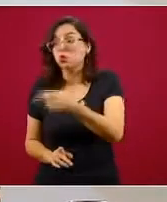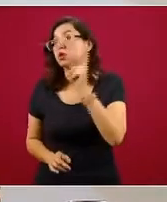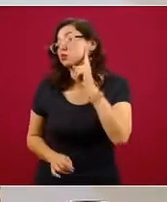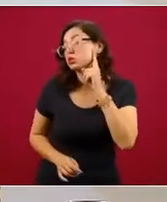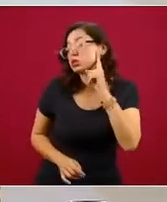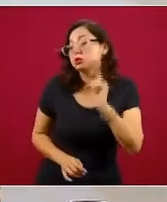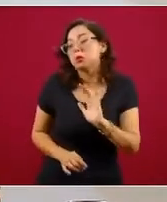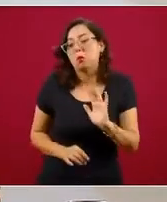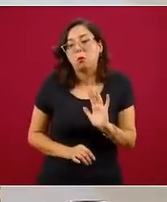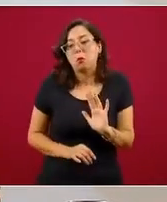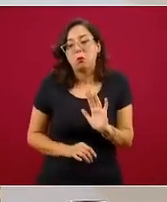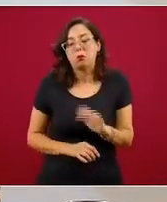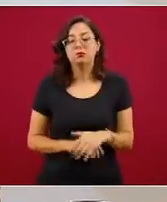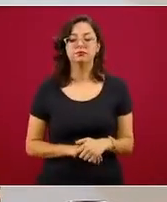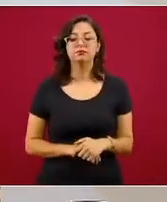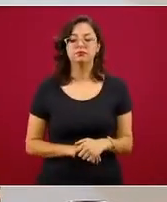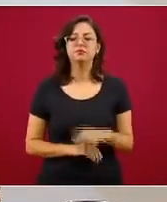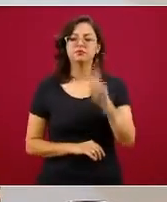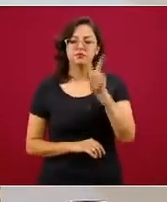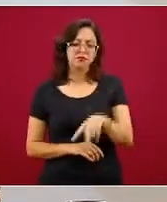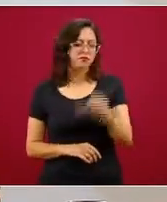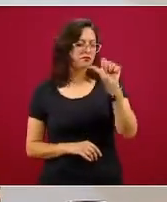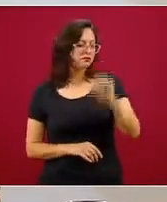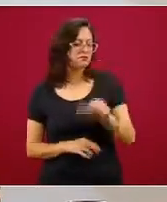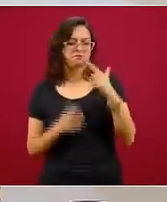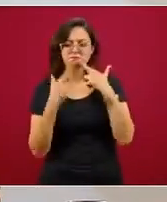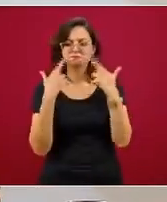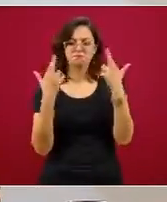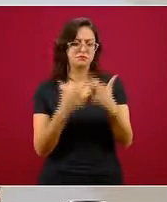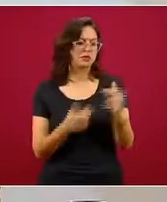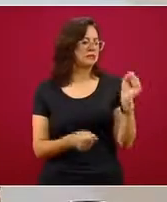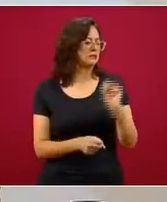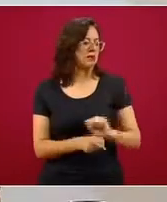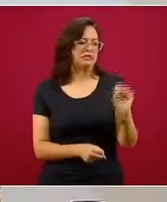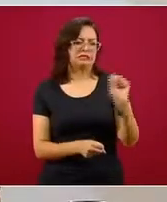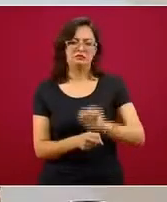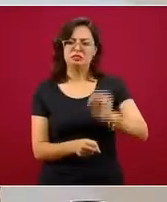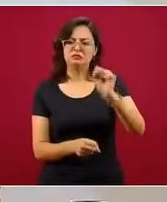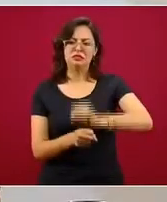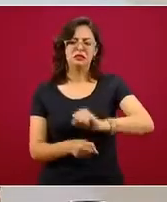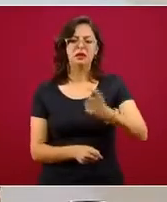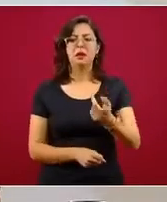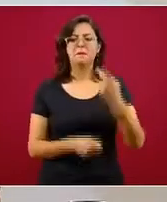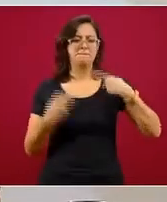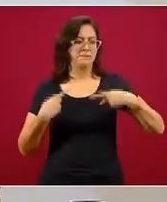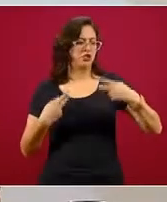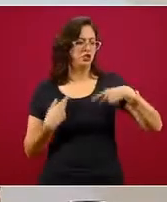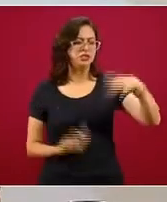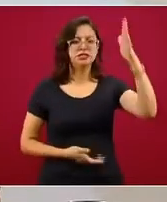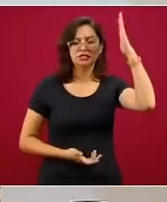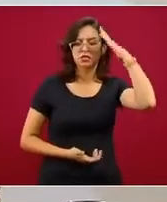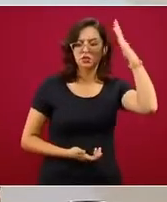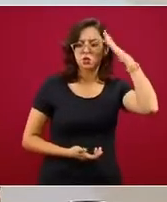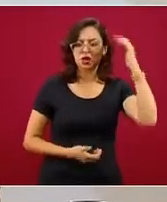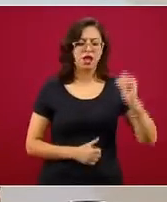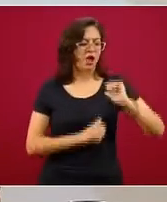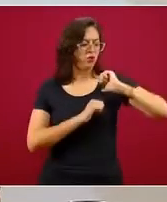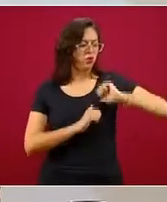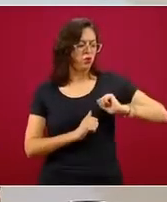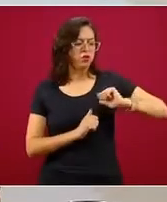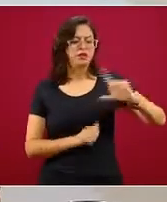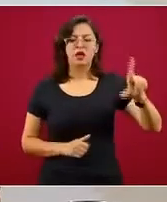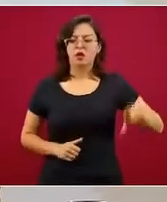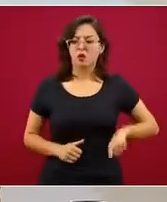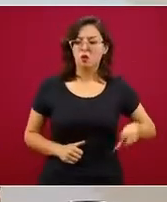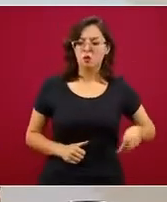Ahora, efectivamente hoy tuvimos una reunión, como la tenemos cada semana, con las personas titulares del Poder Ejecutivo Estatal, es